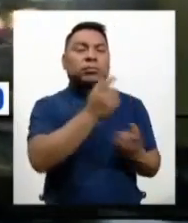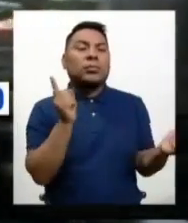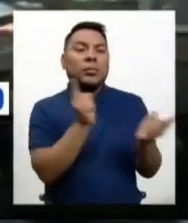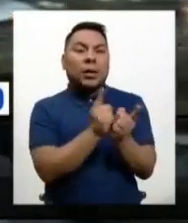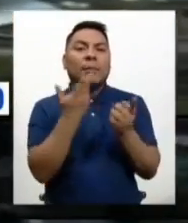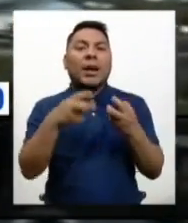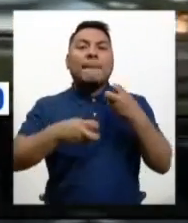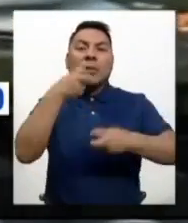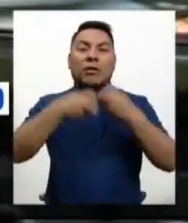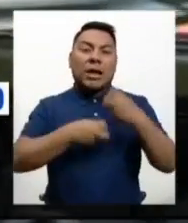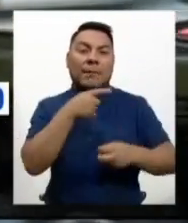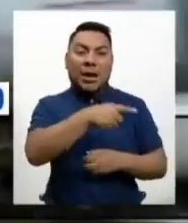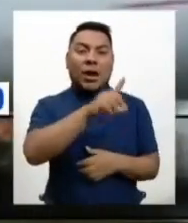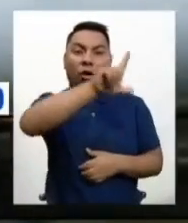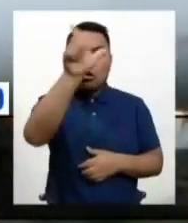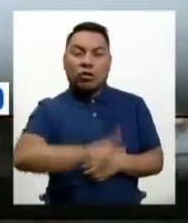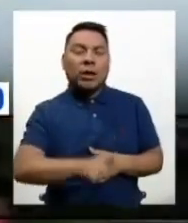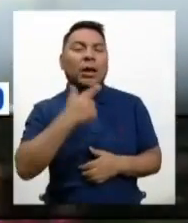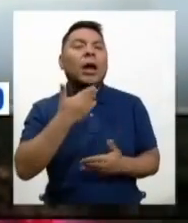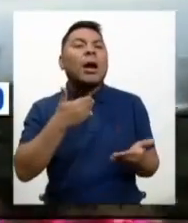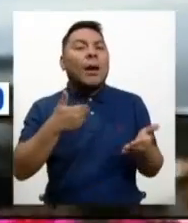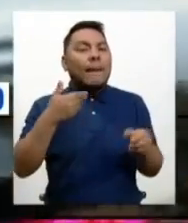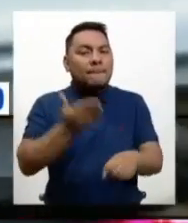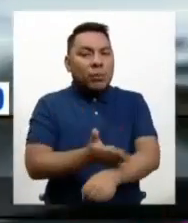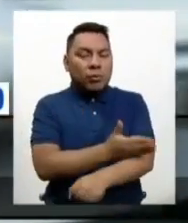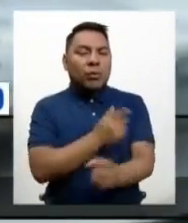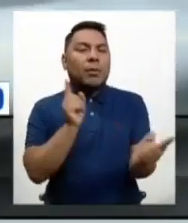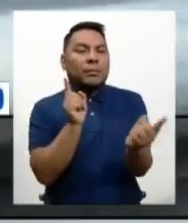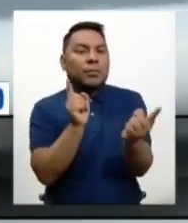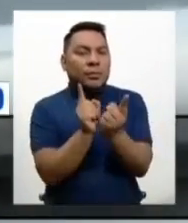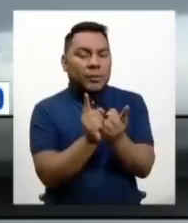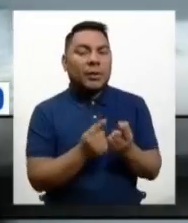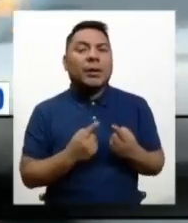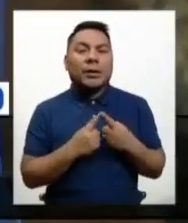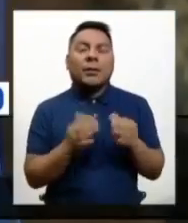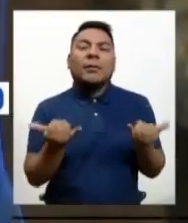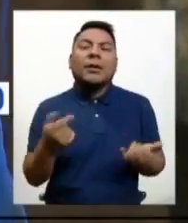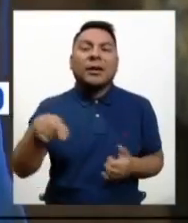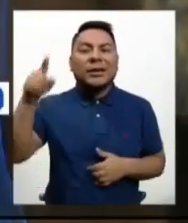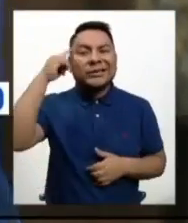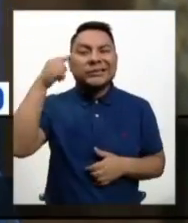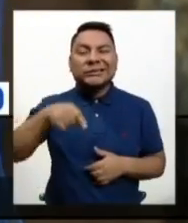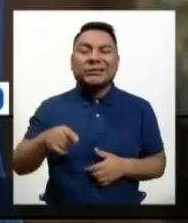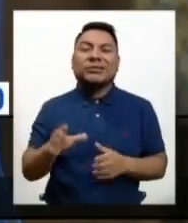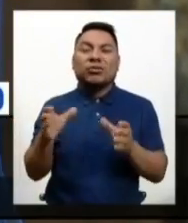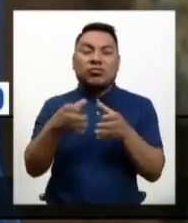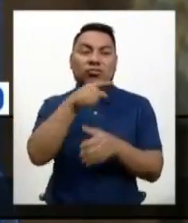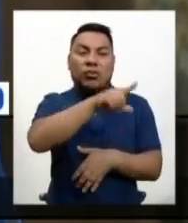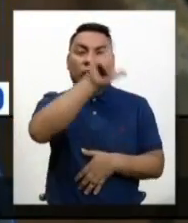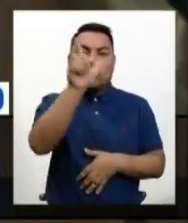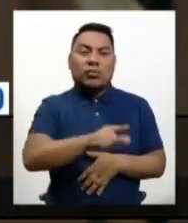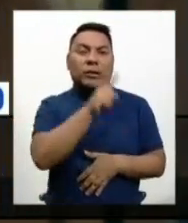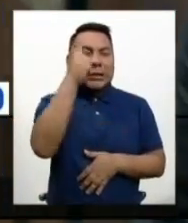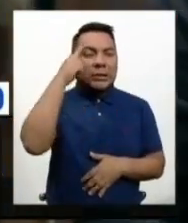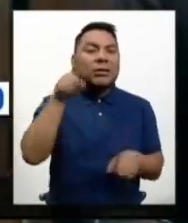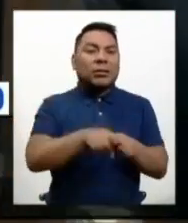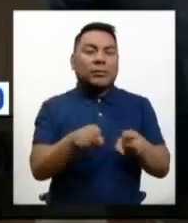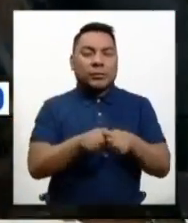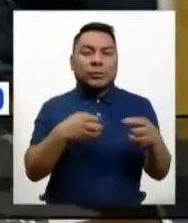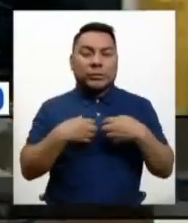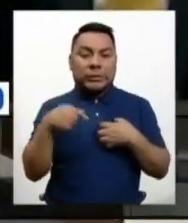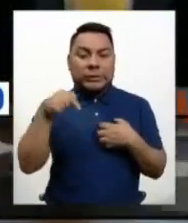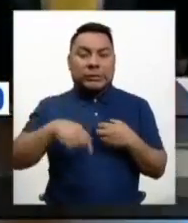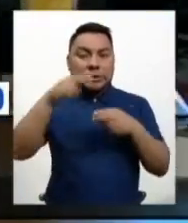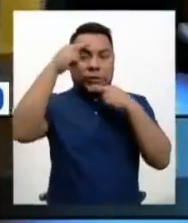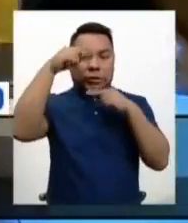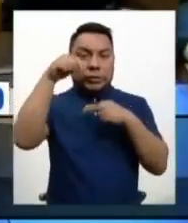con Corea. De momento, asegura que las sanciones están teniendo un efecto significativo en la cúpula norcoreana. Al cierre de edición, Corea